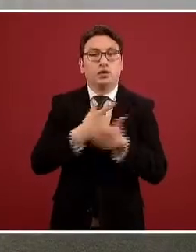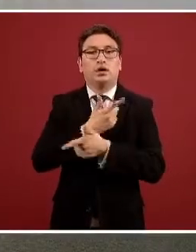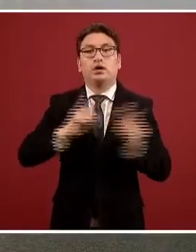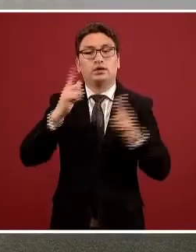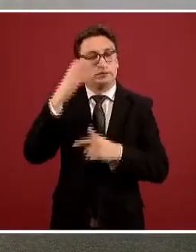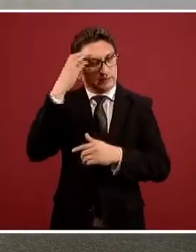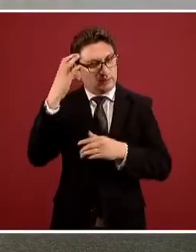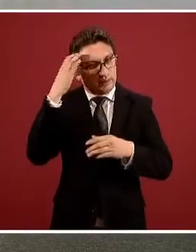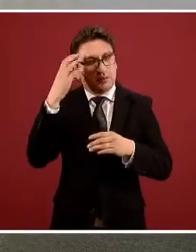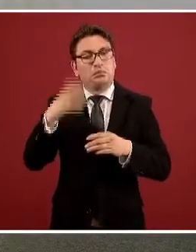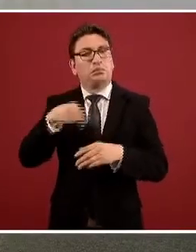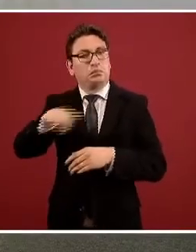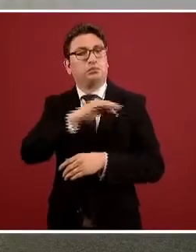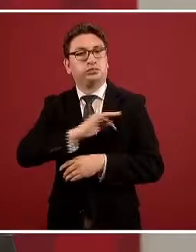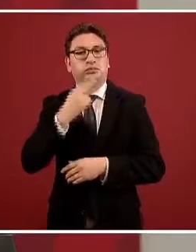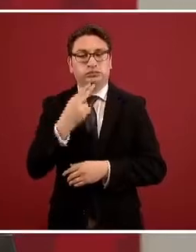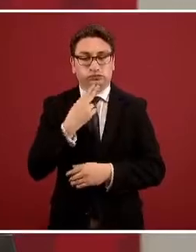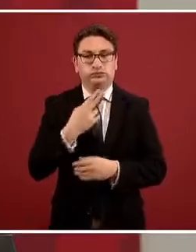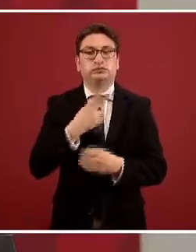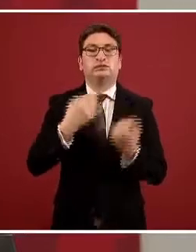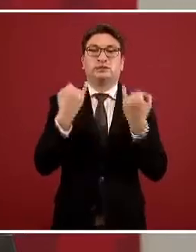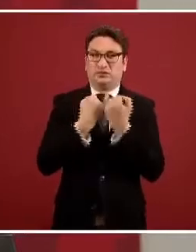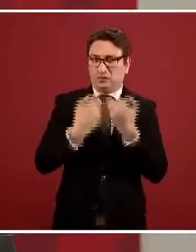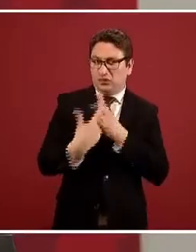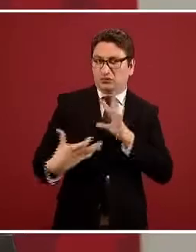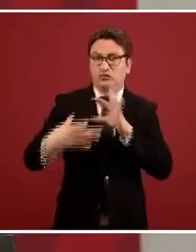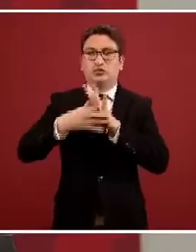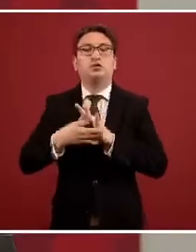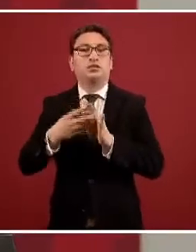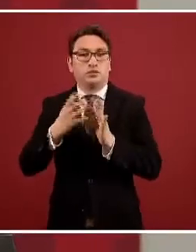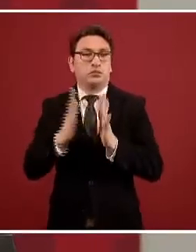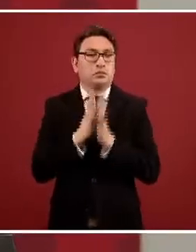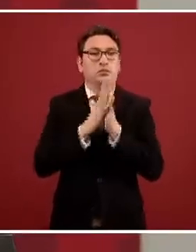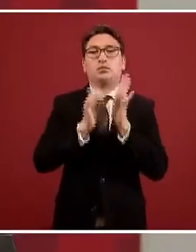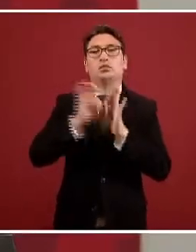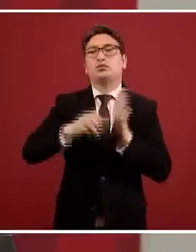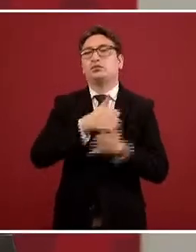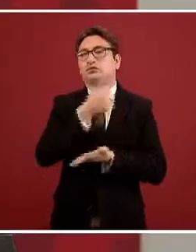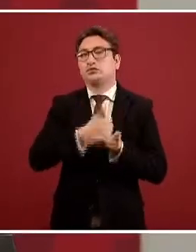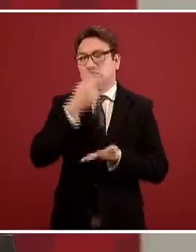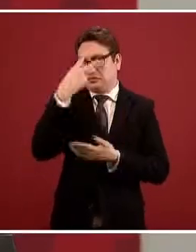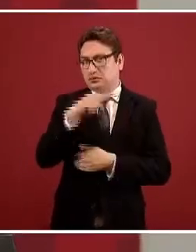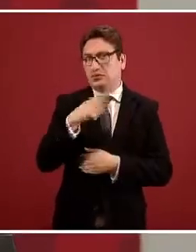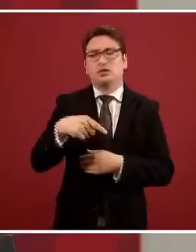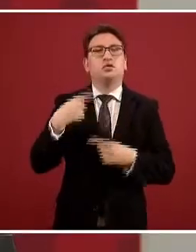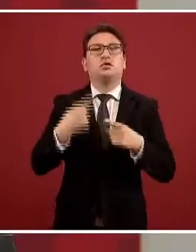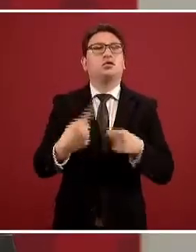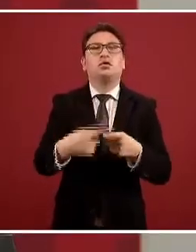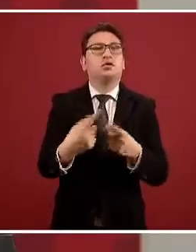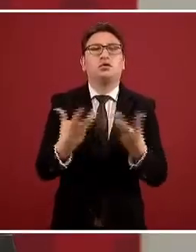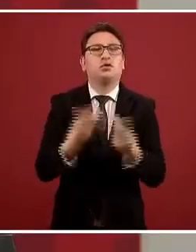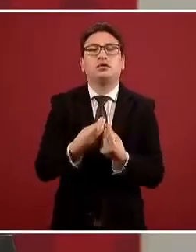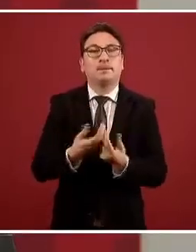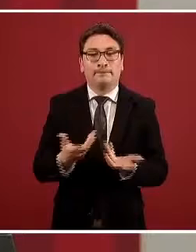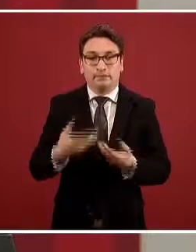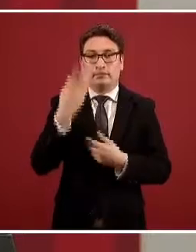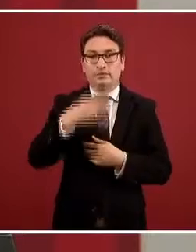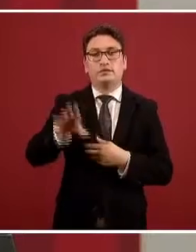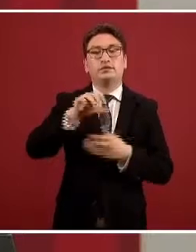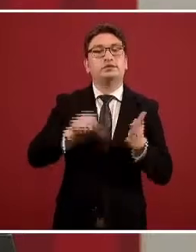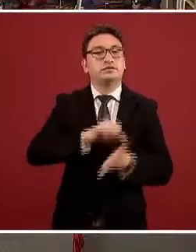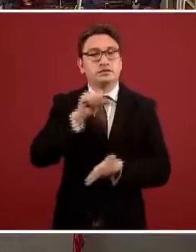tenemos algunas experiencias concretas de colaboración, por ejemplo, aquí en la Ciudad de México, con el